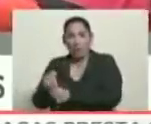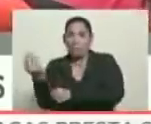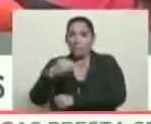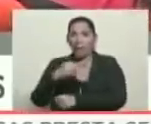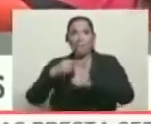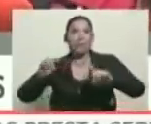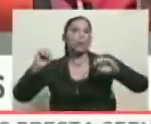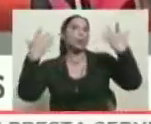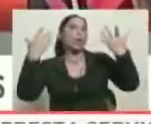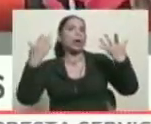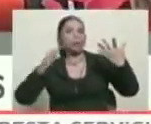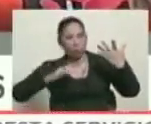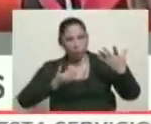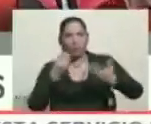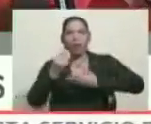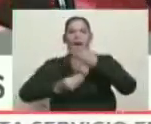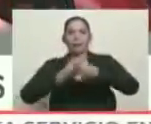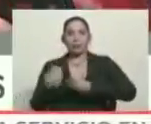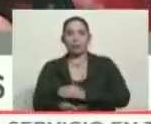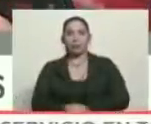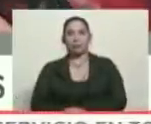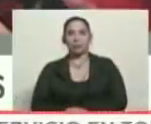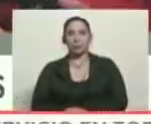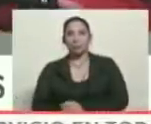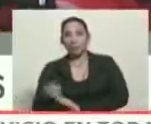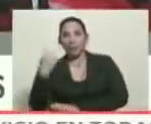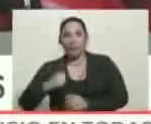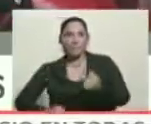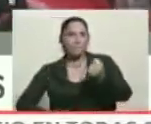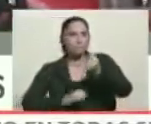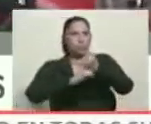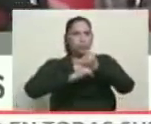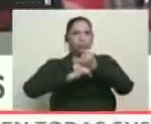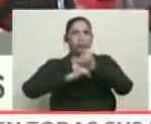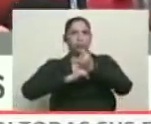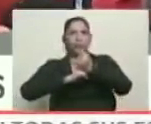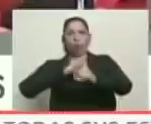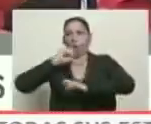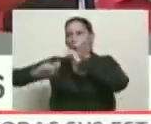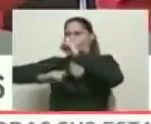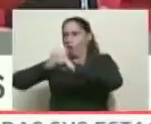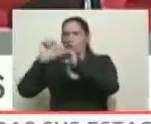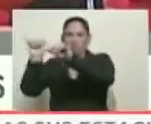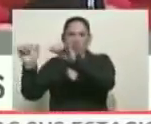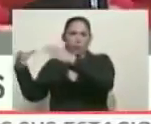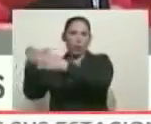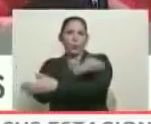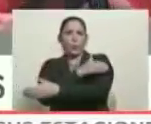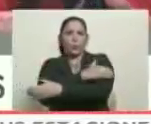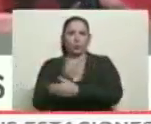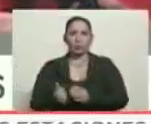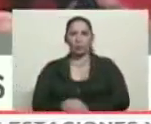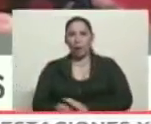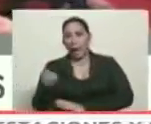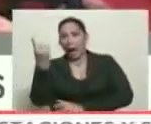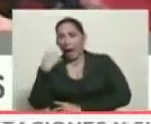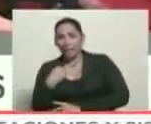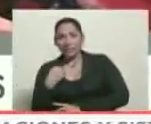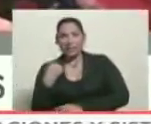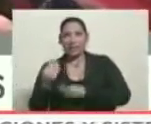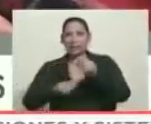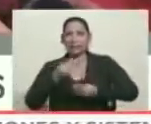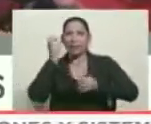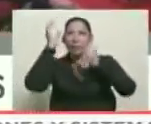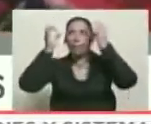lo que en verdad pueden hacer. Ayer se impuso el odio de parte de la derecha venezolana. Ayer se impuso la